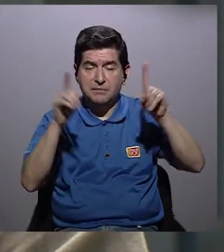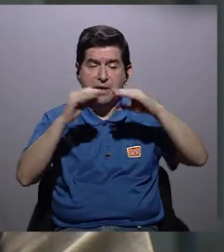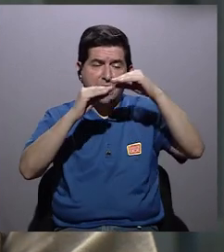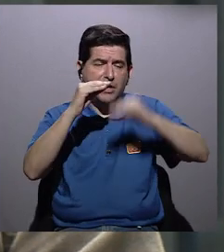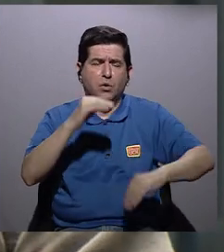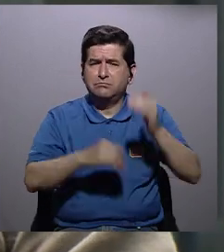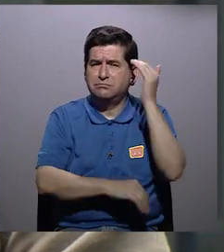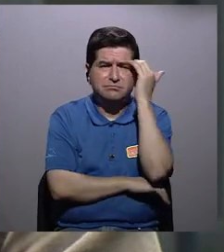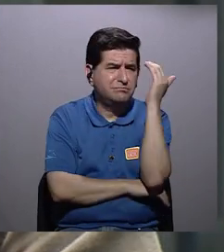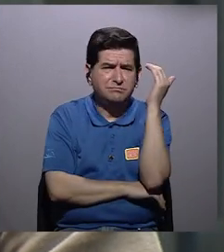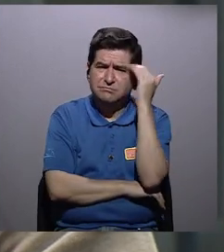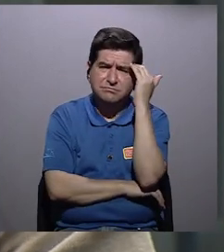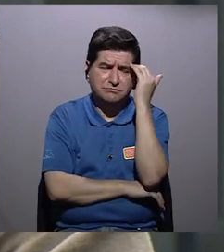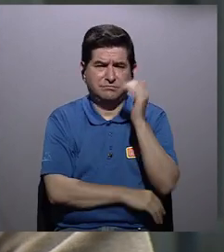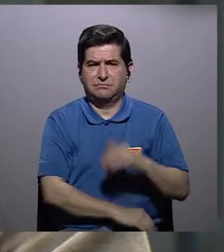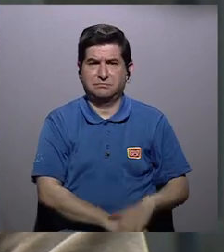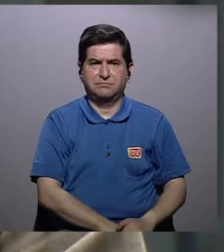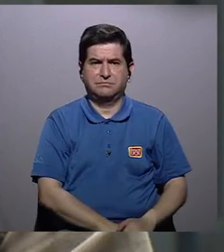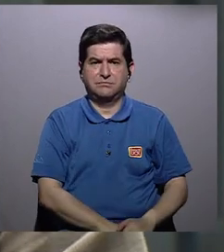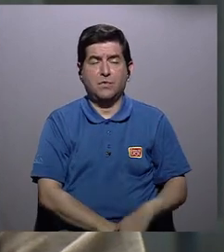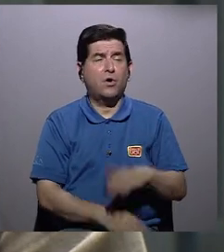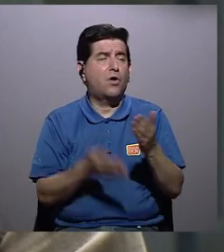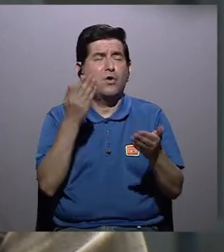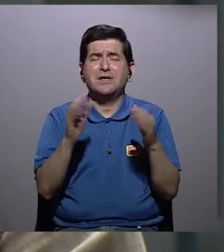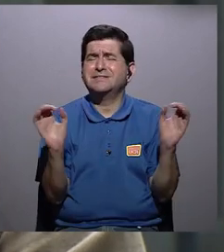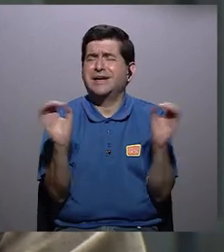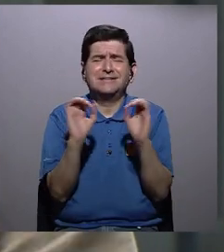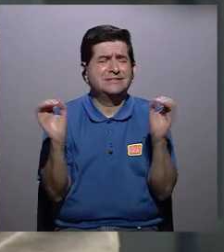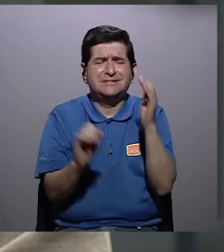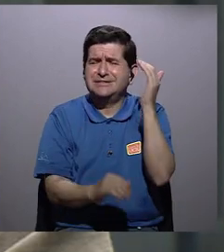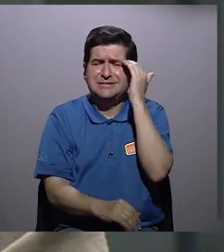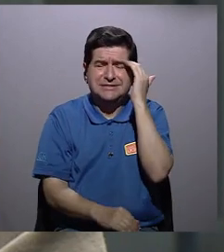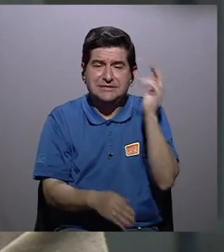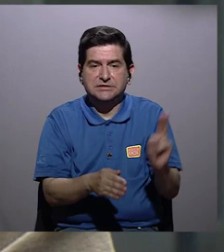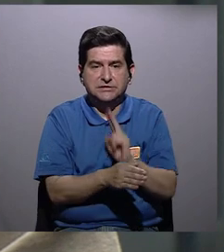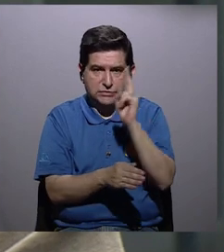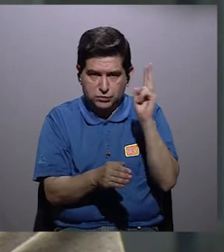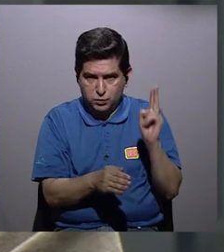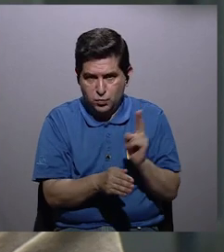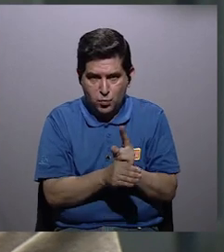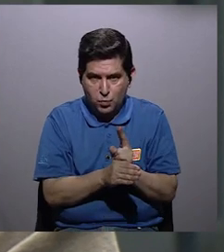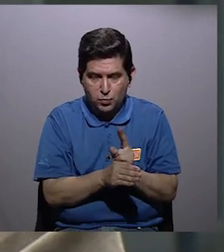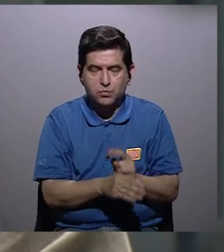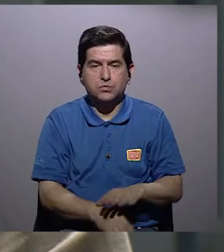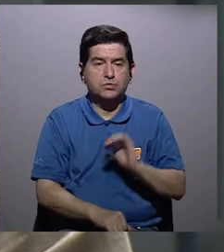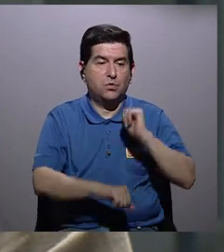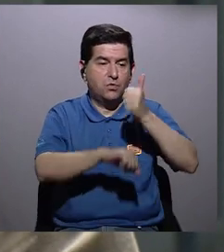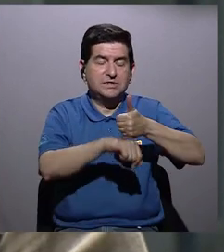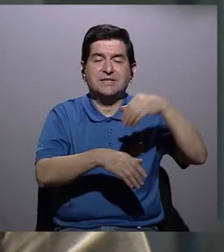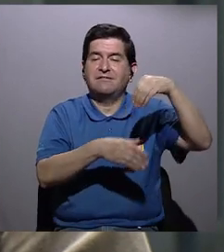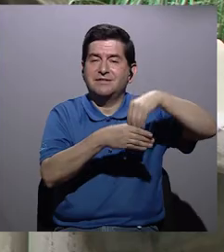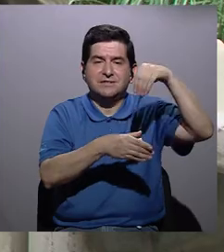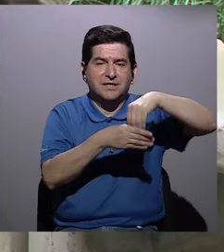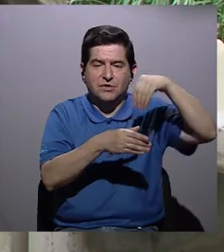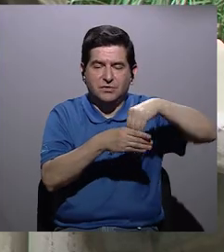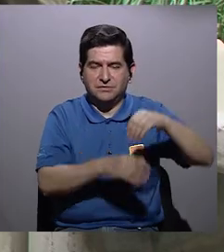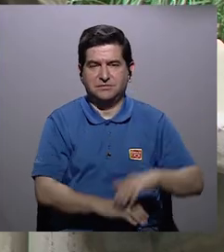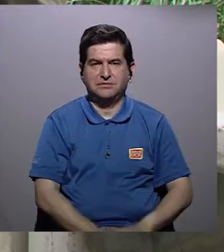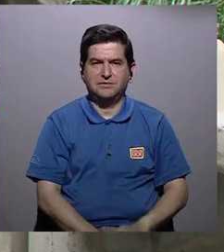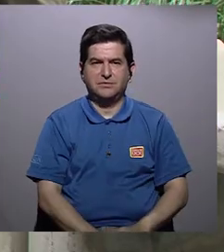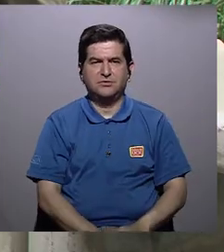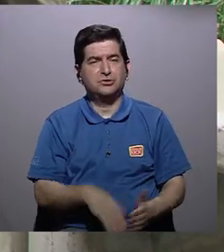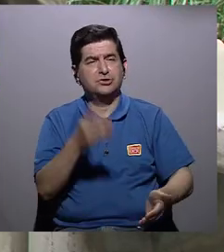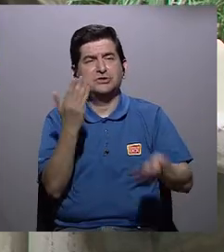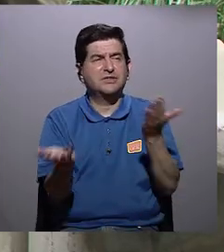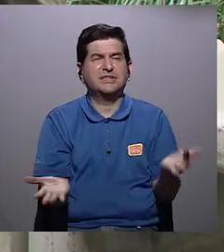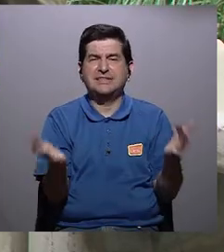menor conocimiento sobre muy poco conocimiento sobre el uso, sobre la creación de contenidos. ¿Esto tendrá que